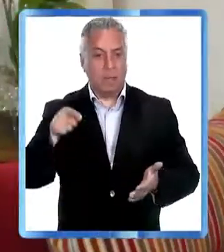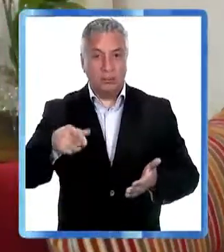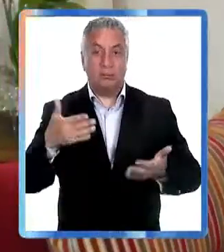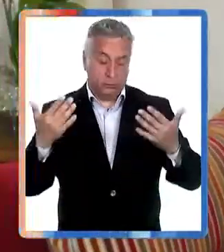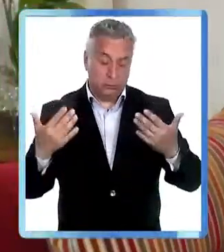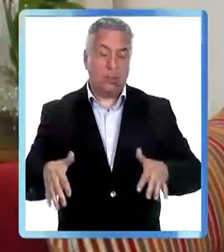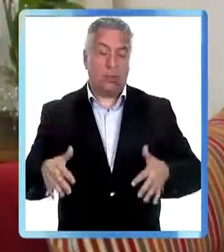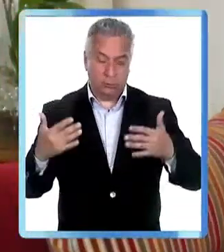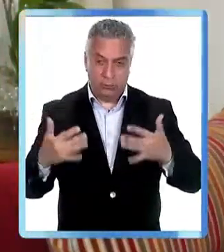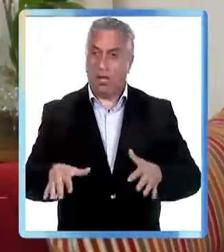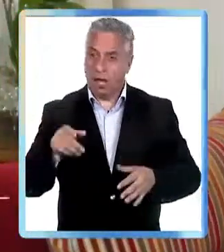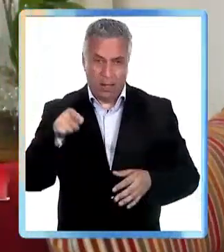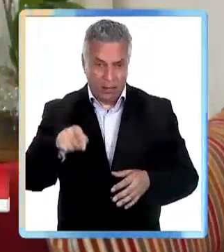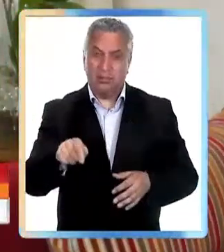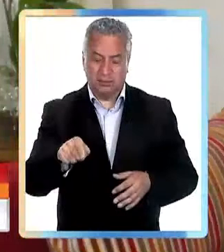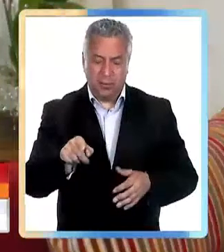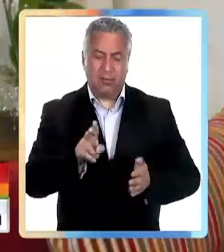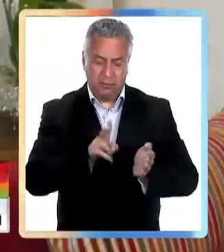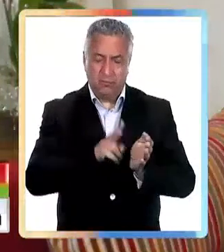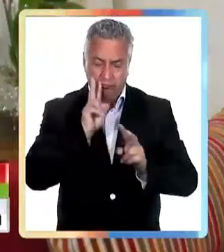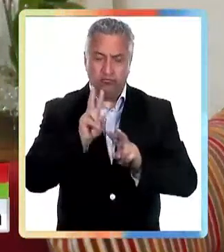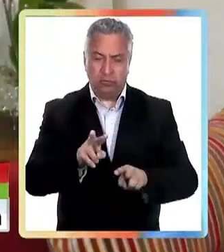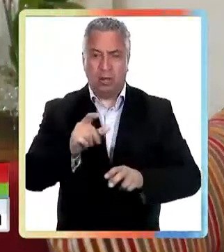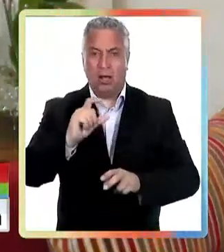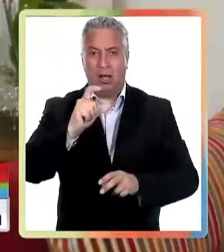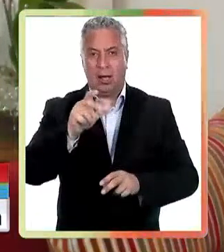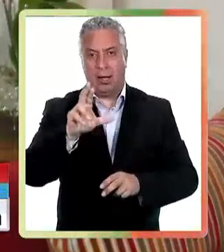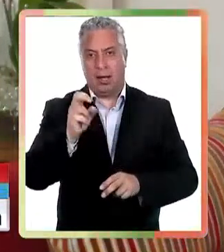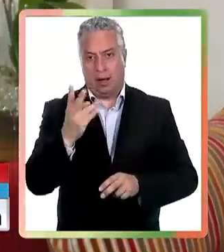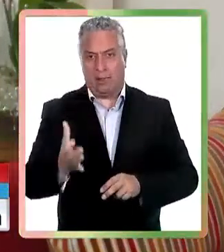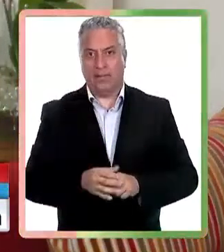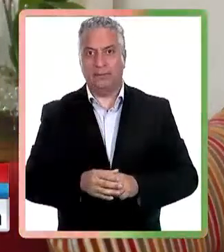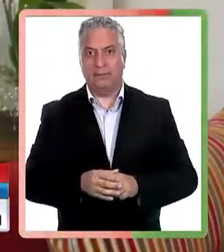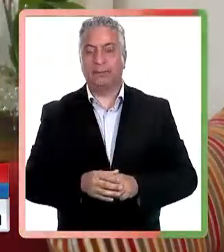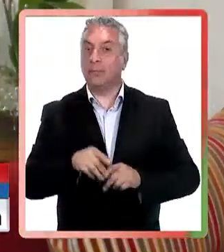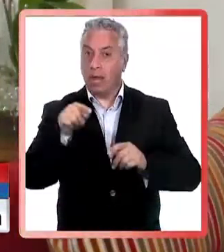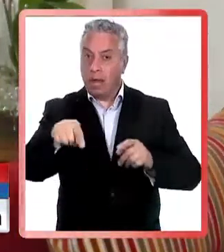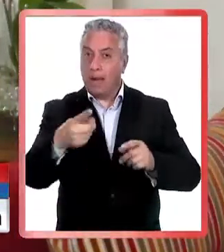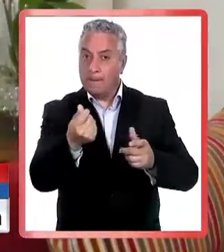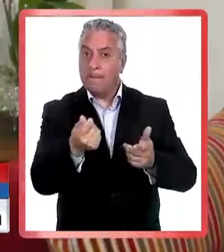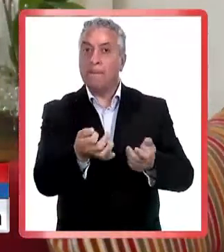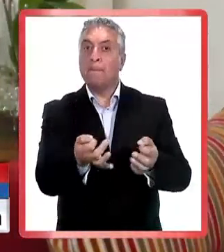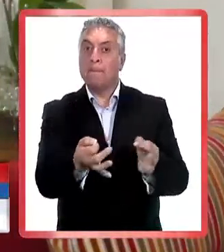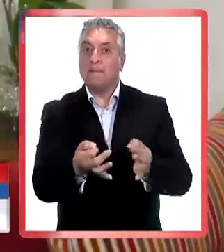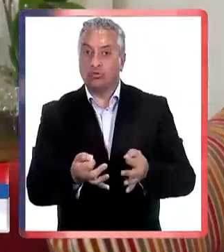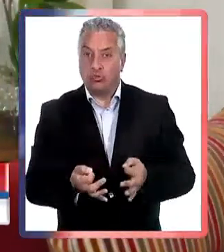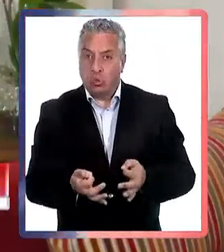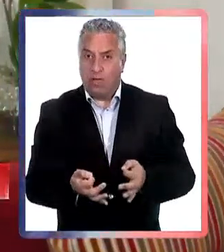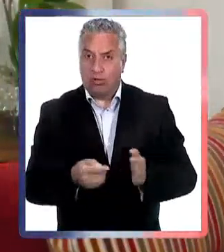es tremendamente grave. Entonces, este presupuesto